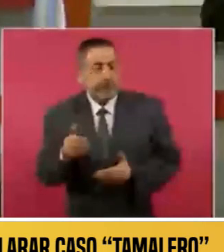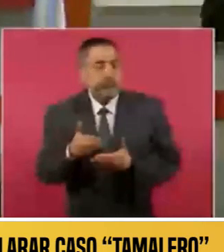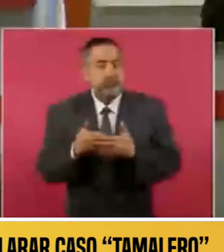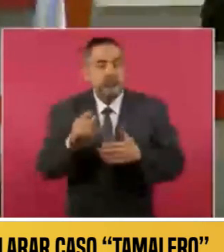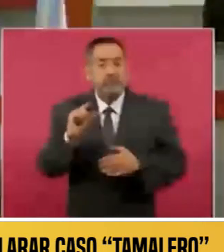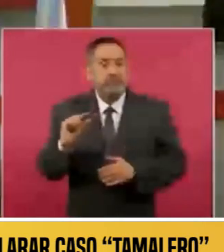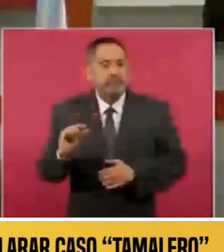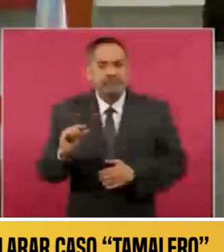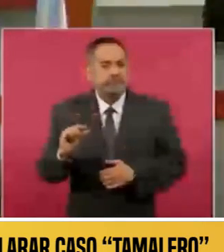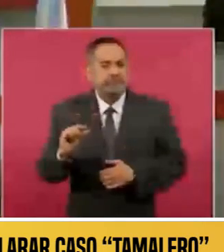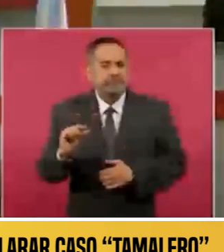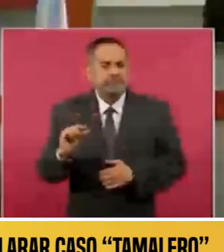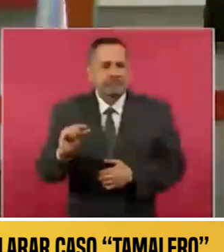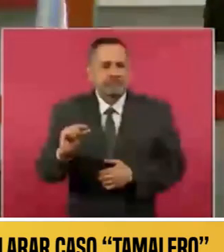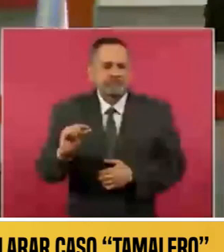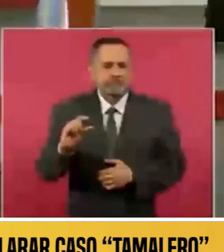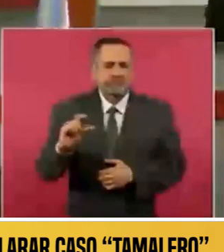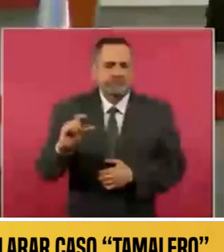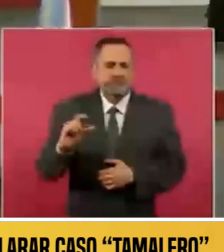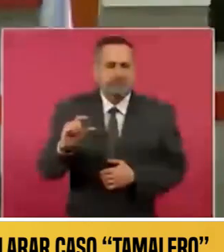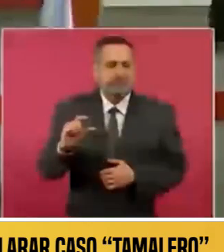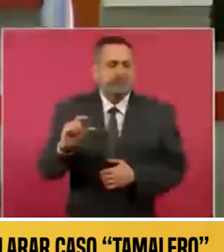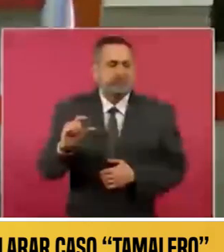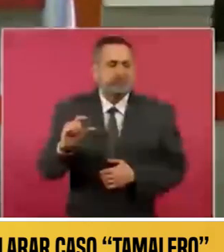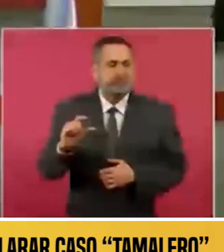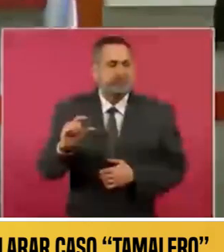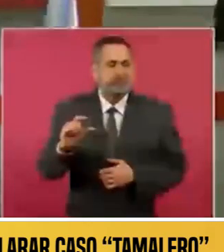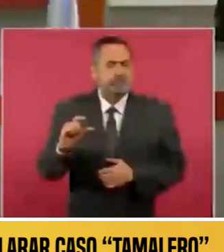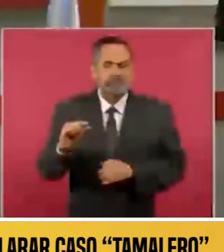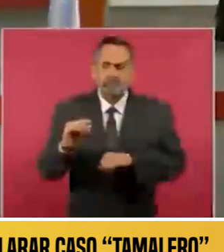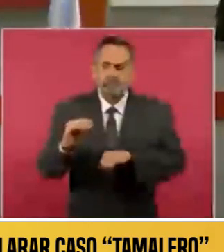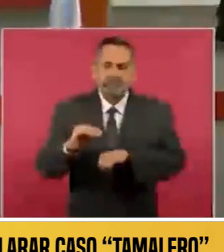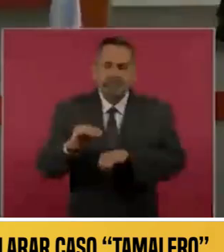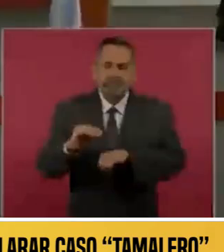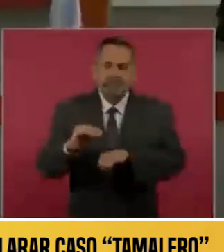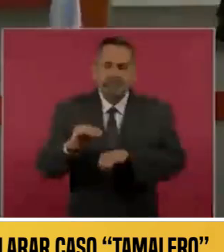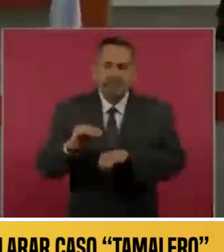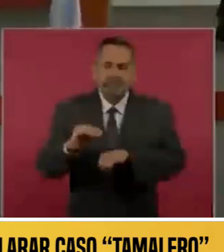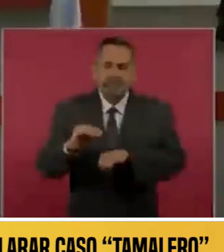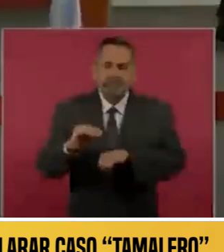nosotros tenemos una apreciación